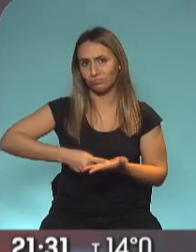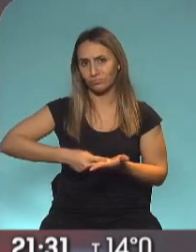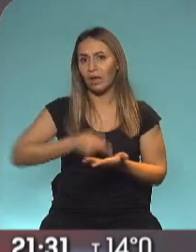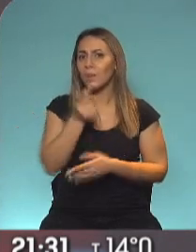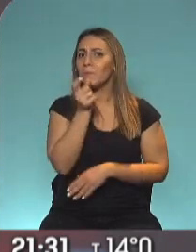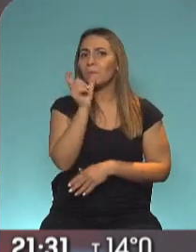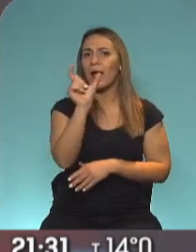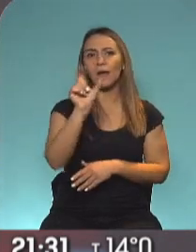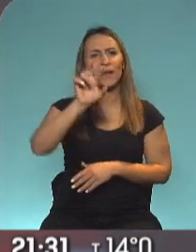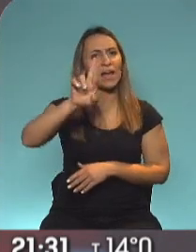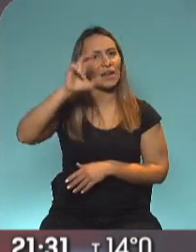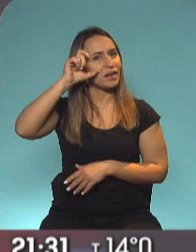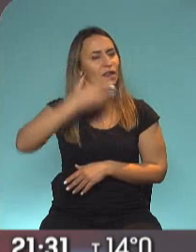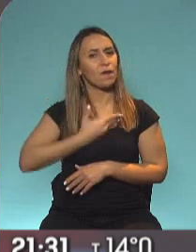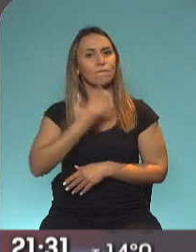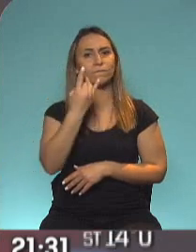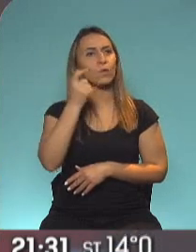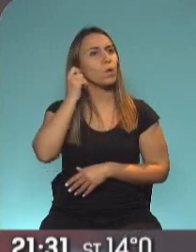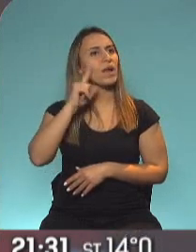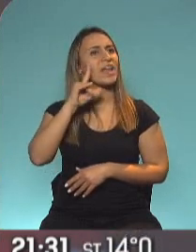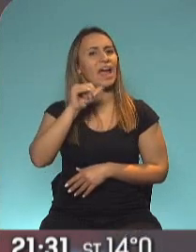de refugiado y los derechos.